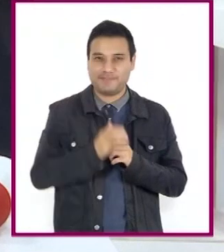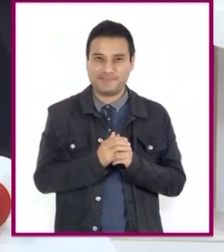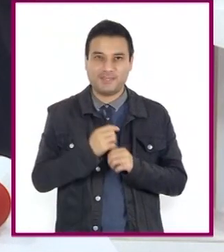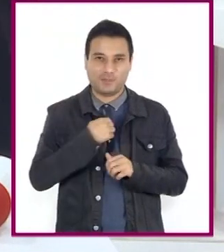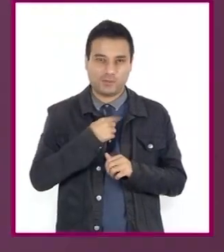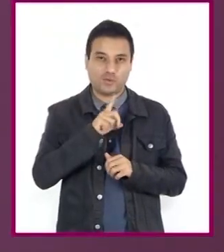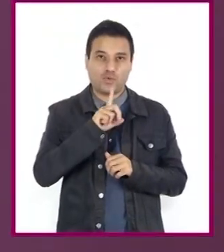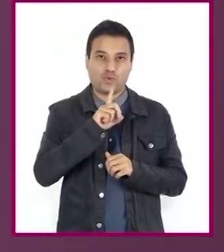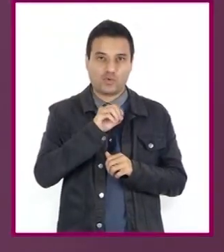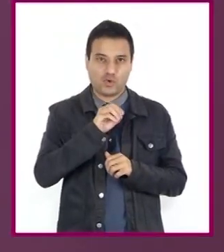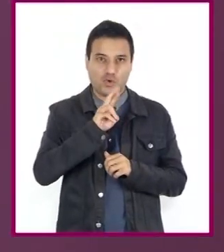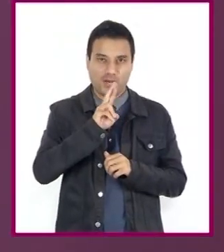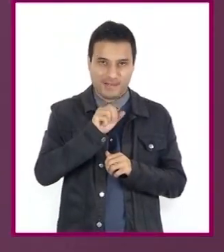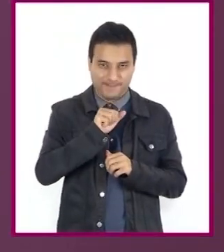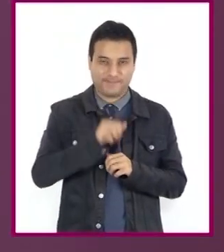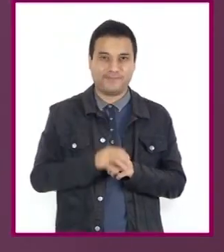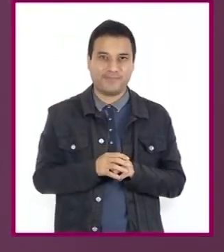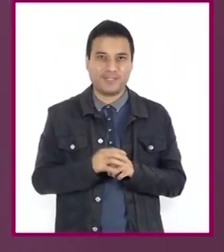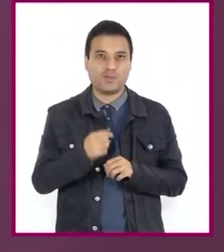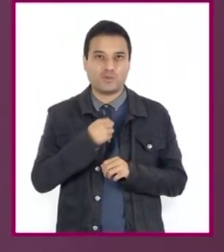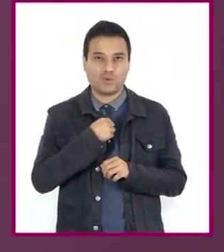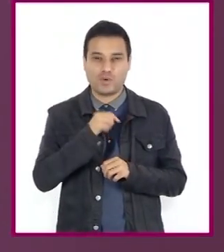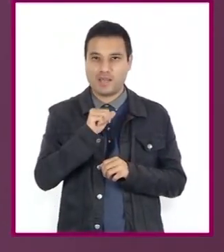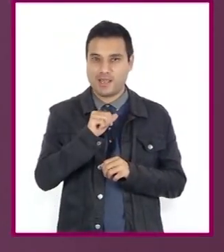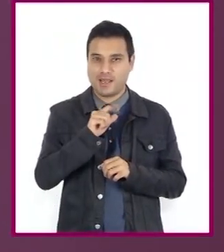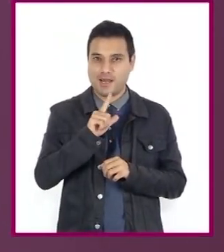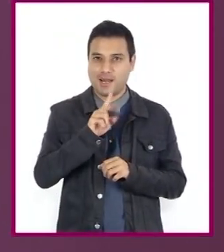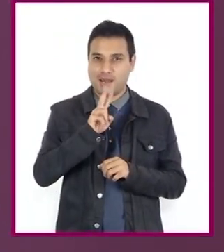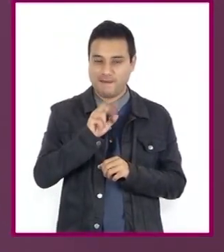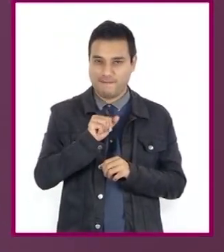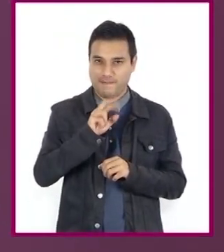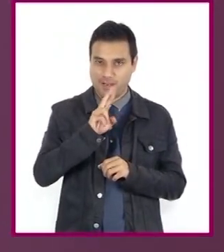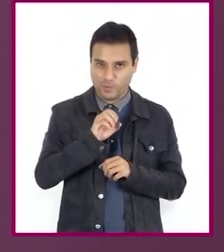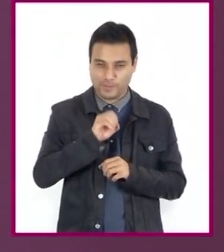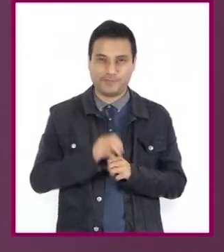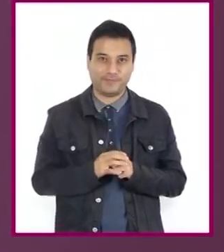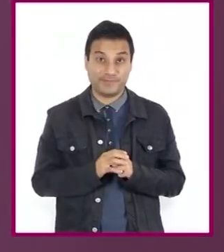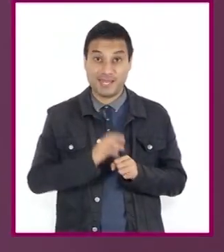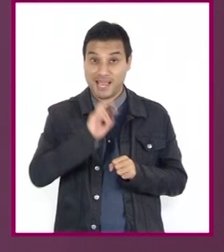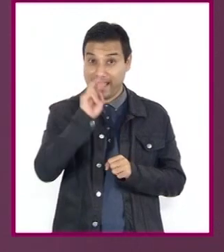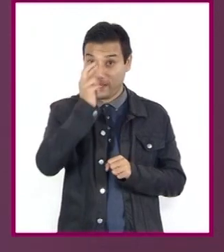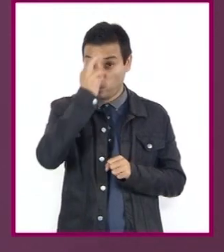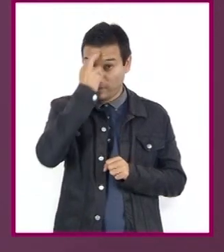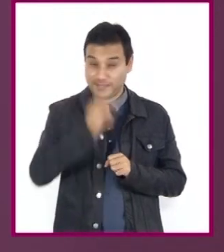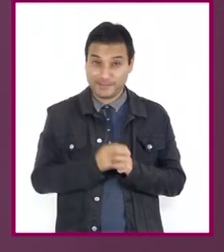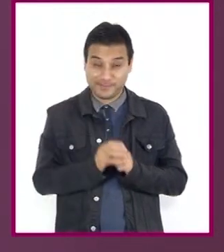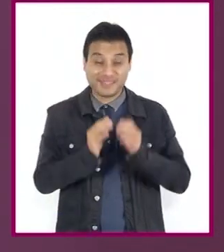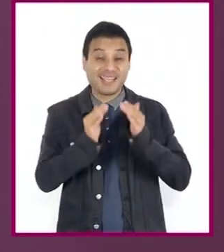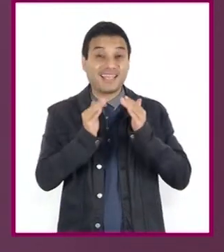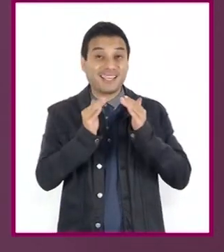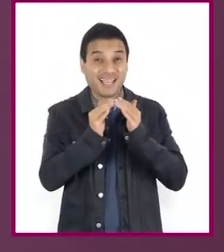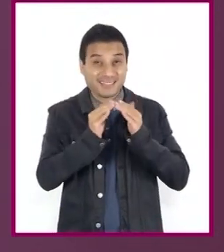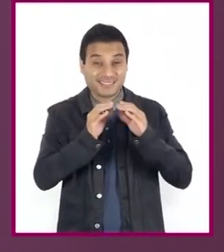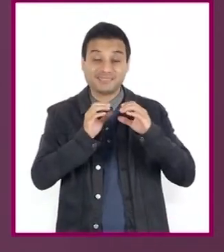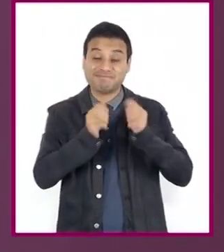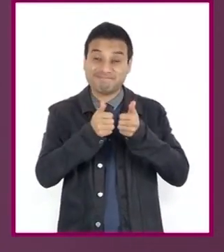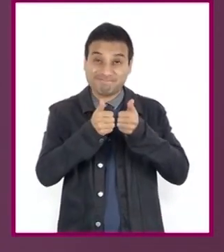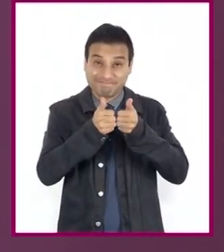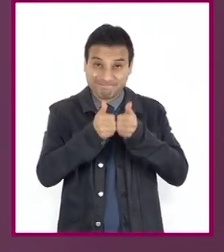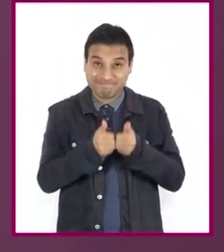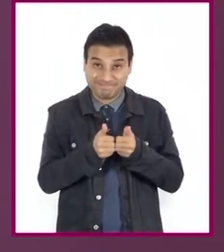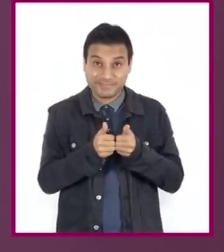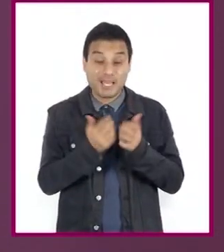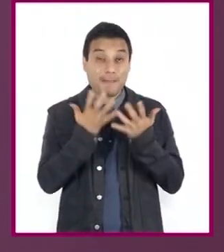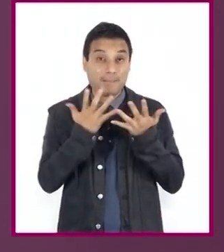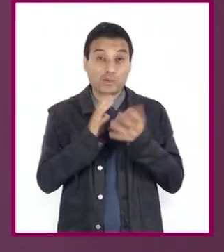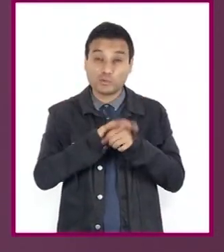López. Y el mío, Álvaro Fernando Calderón Calderón. Recuerden, quédense en casa en la medida de lo posible y